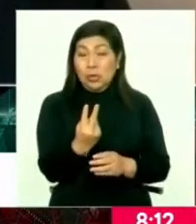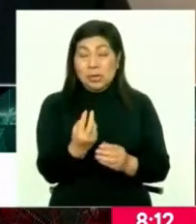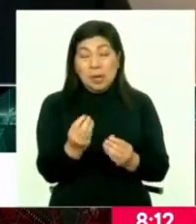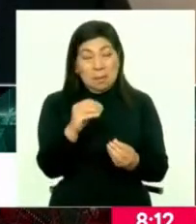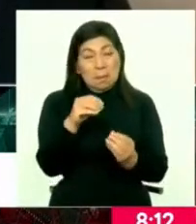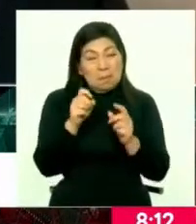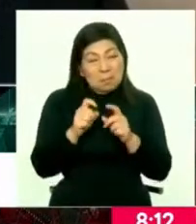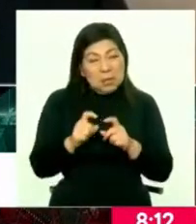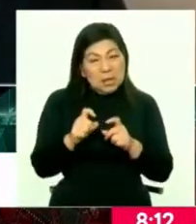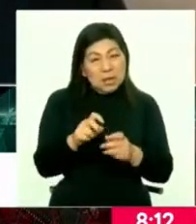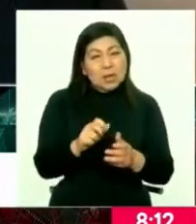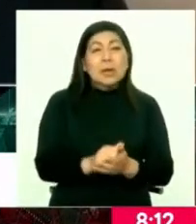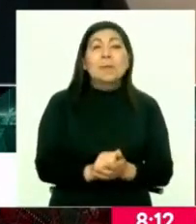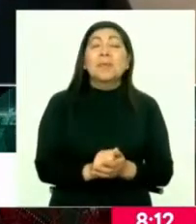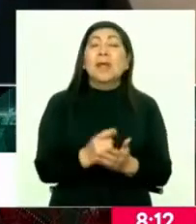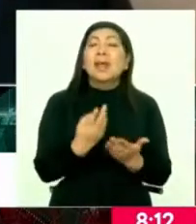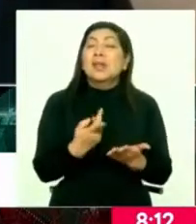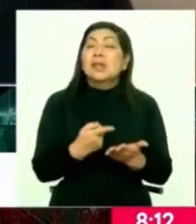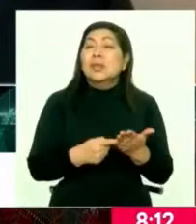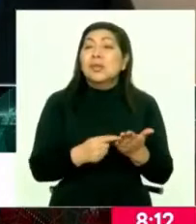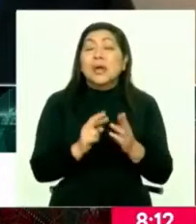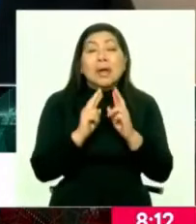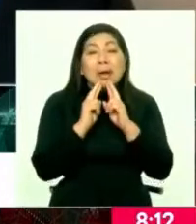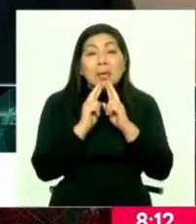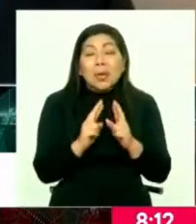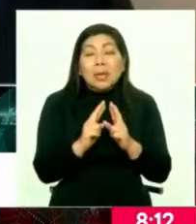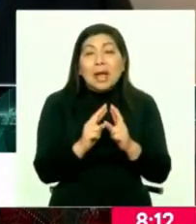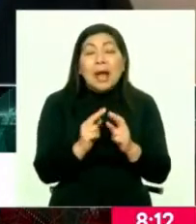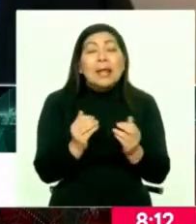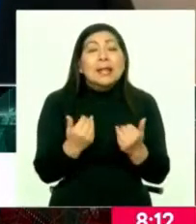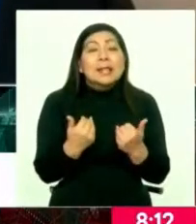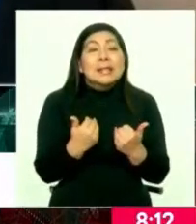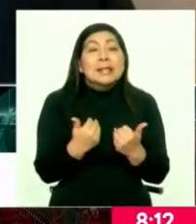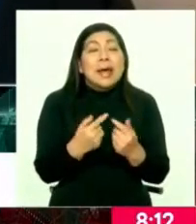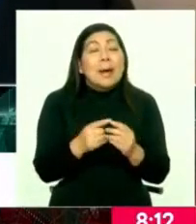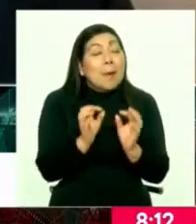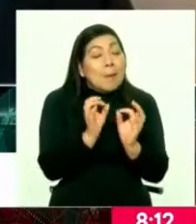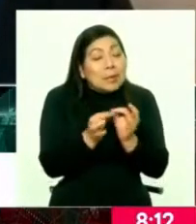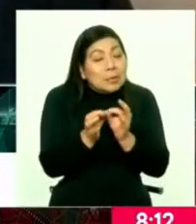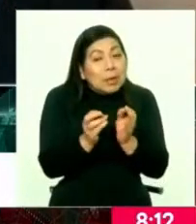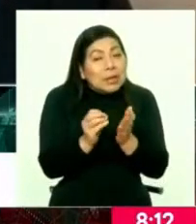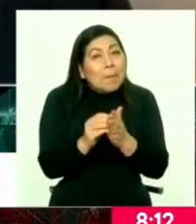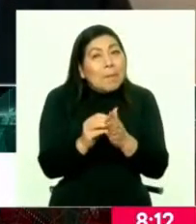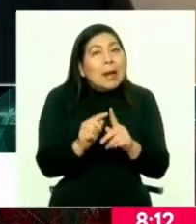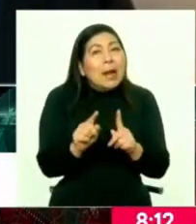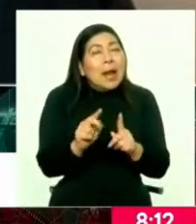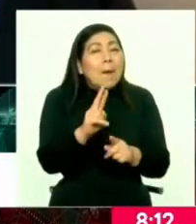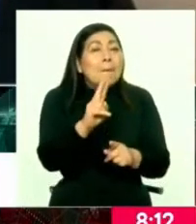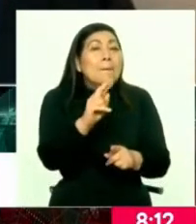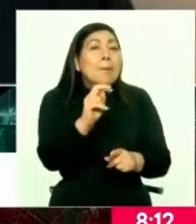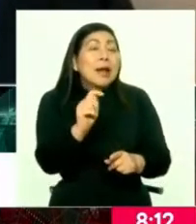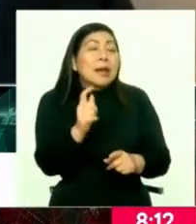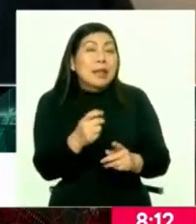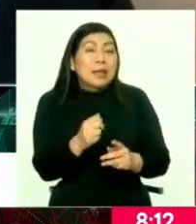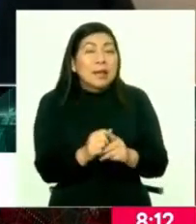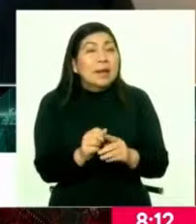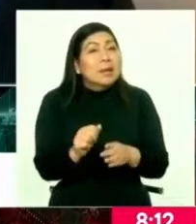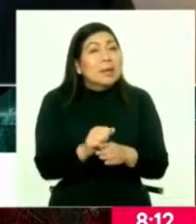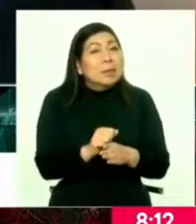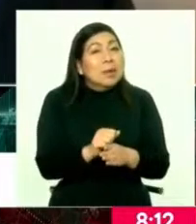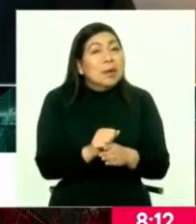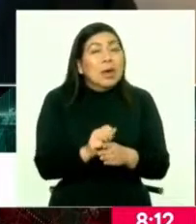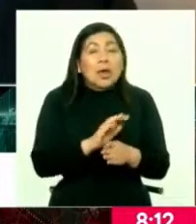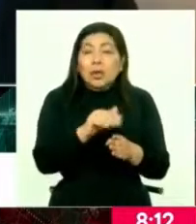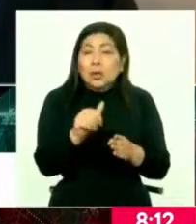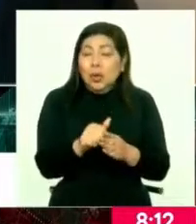subvariante BA4, BA5, y esto hace que la respuesta inmunológica sea específica contra esta variante, que es la variante dominante prácticamente